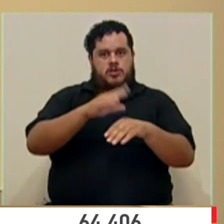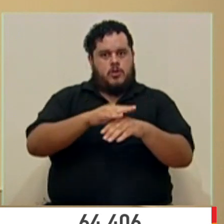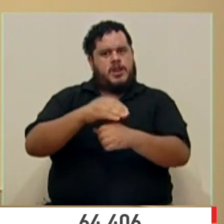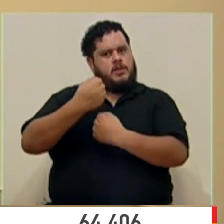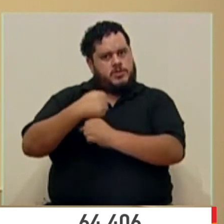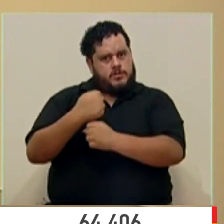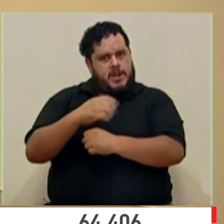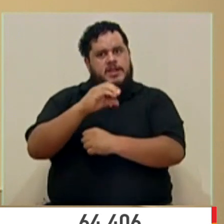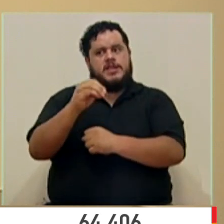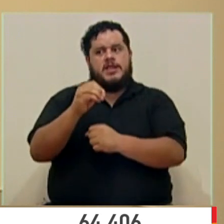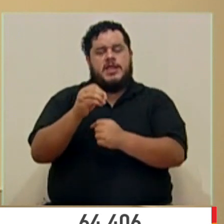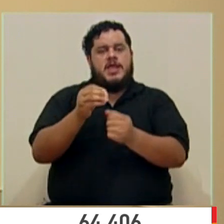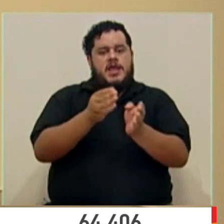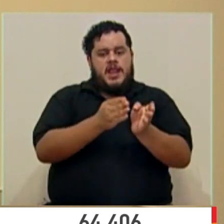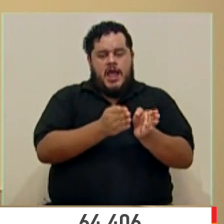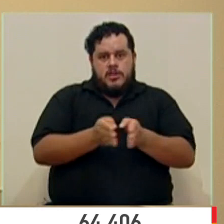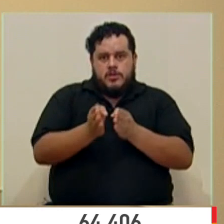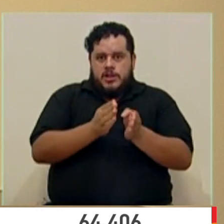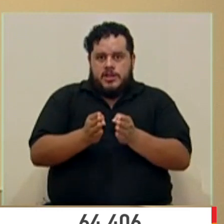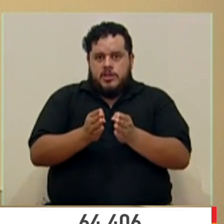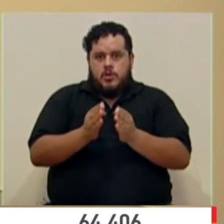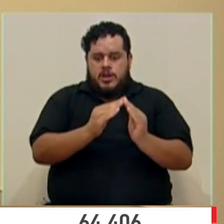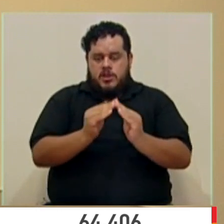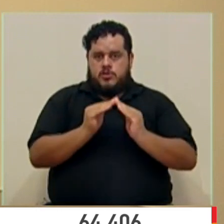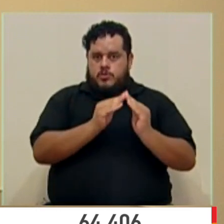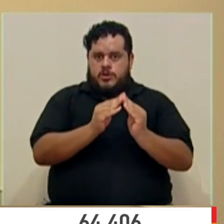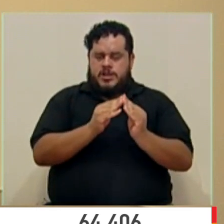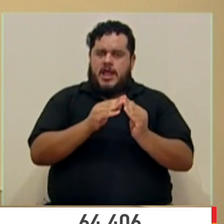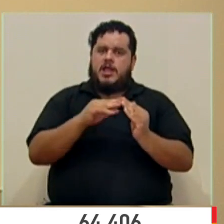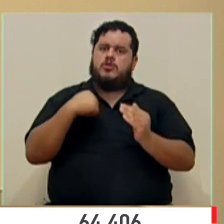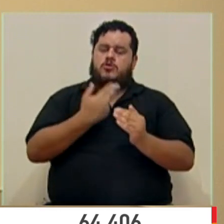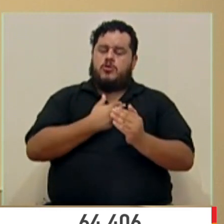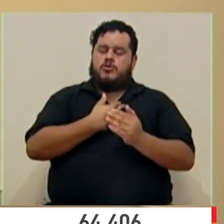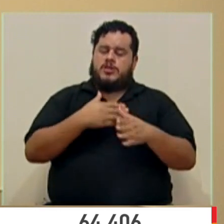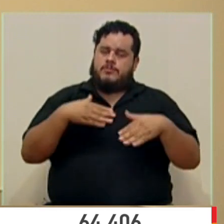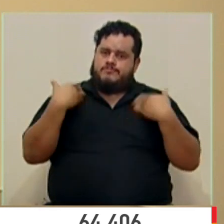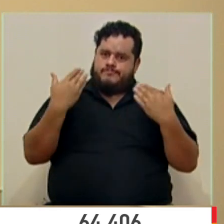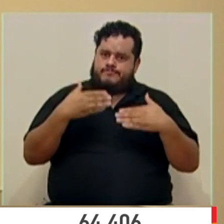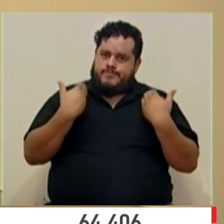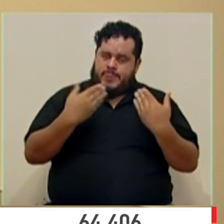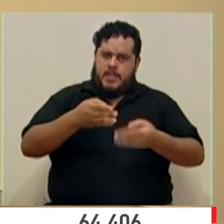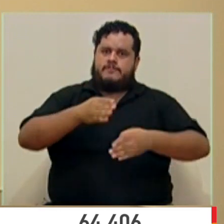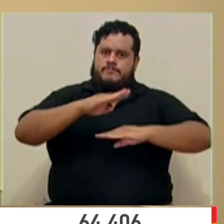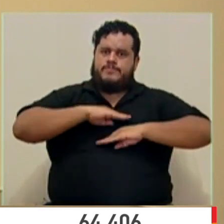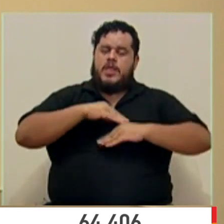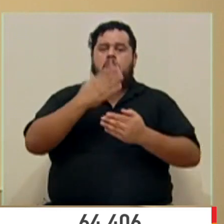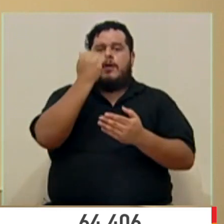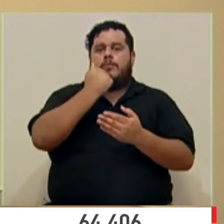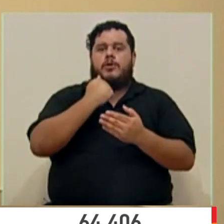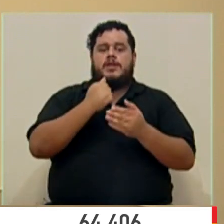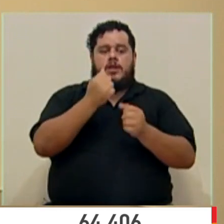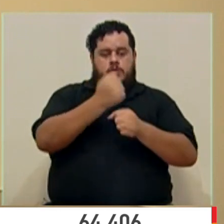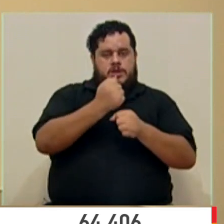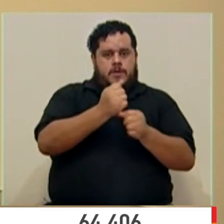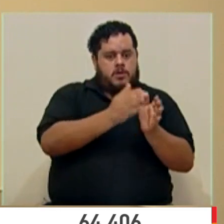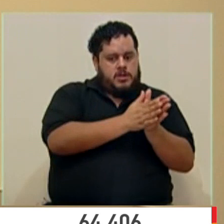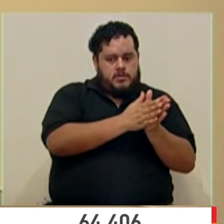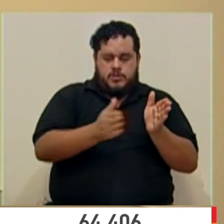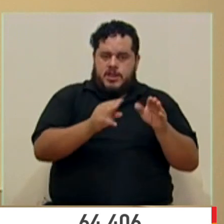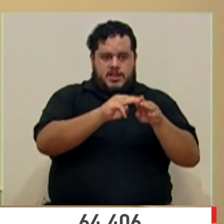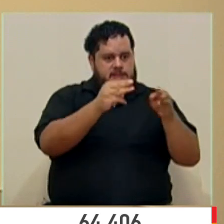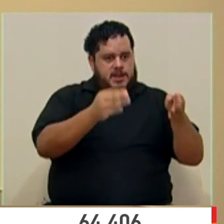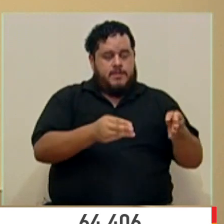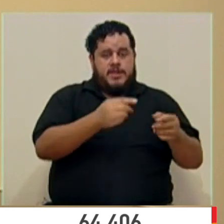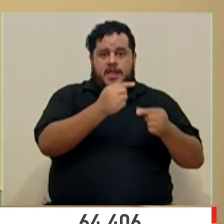las organizaciones comunitarias, lo cual pues nos llena de satisfacción, un trabajo que hemos venido desarrollando desde la Mesa de Gestión